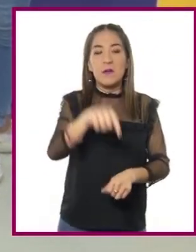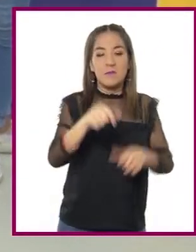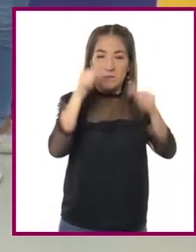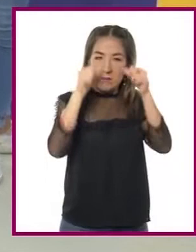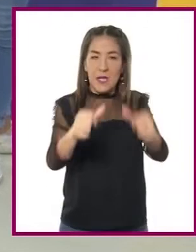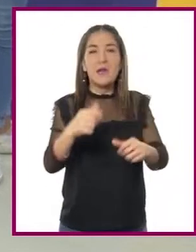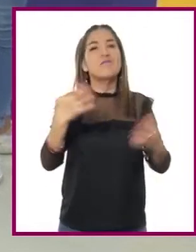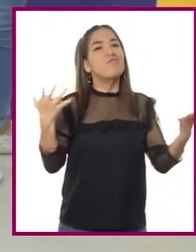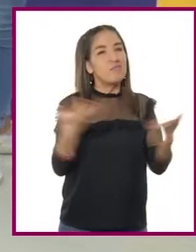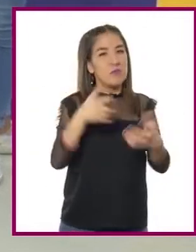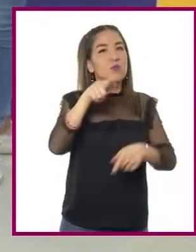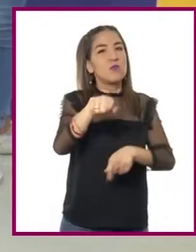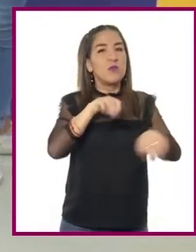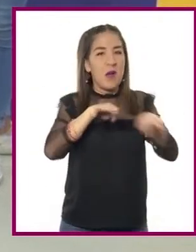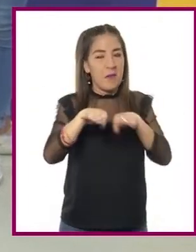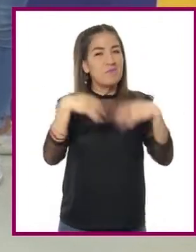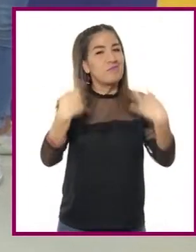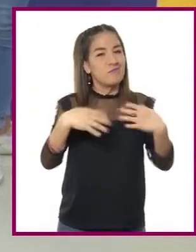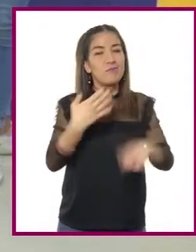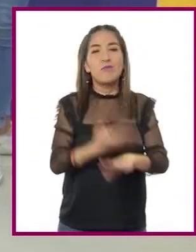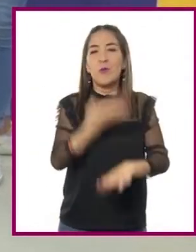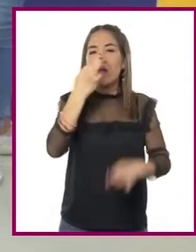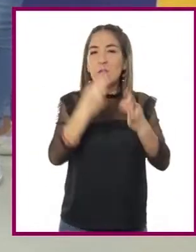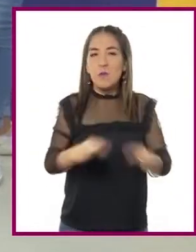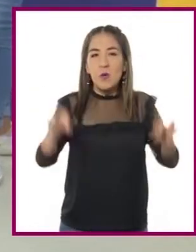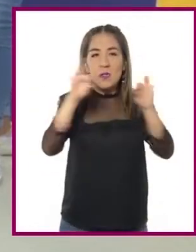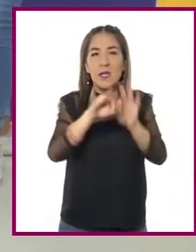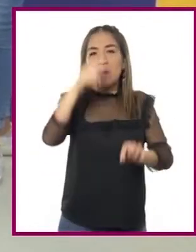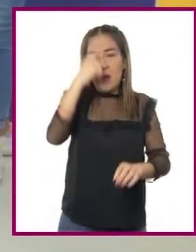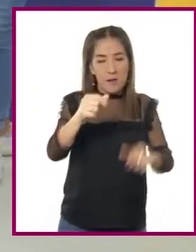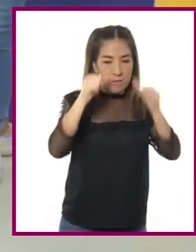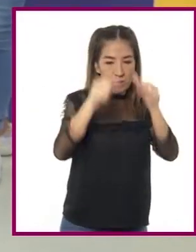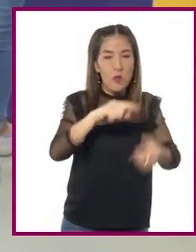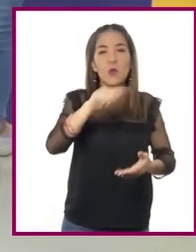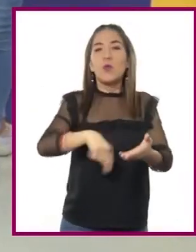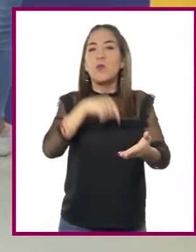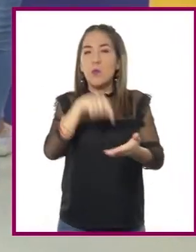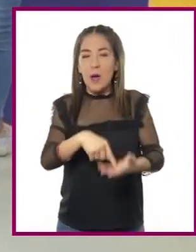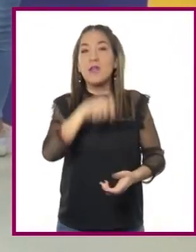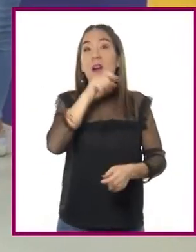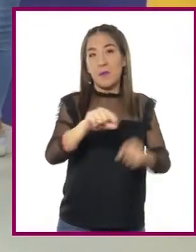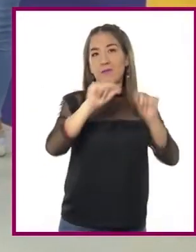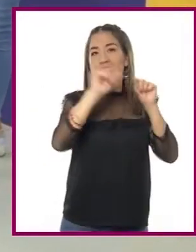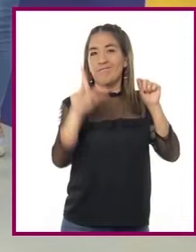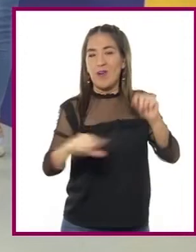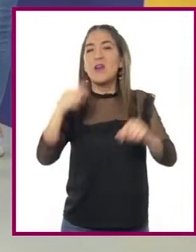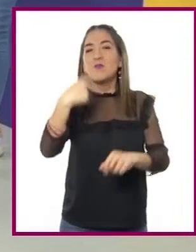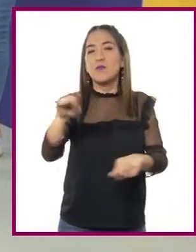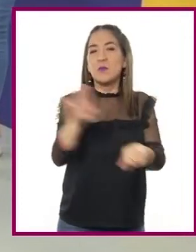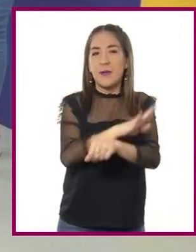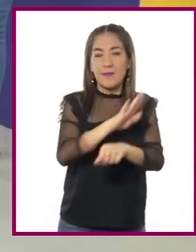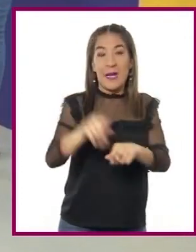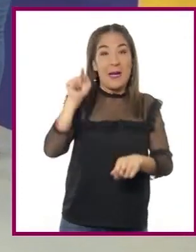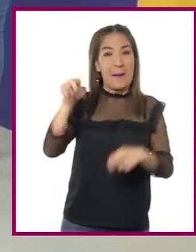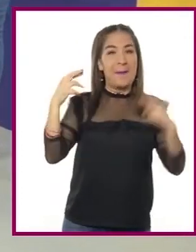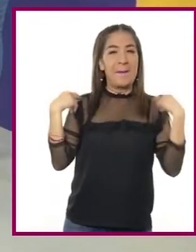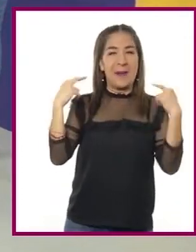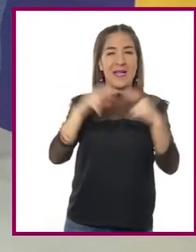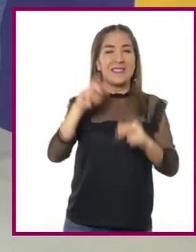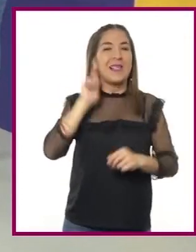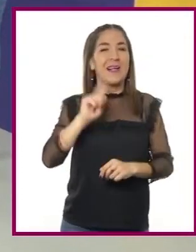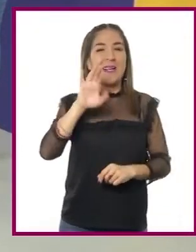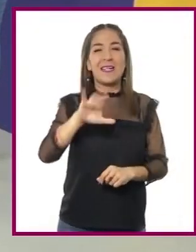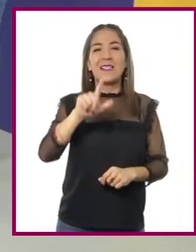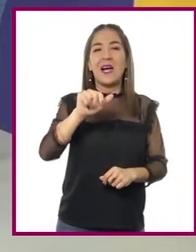labor importante para el lugar donde vive y en general para el país. Al respecto, la maestra Claudia Gómez